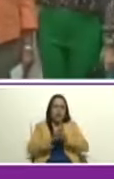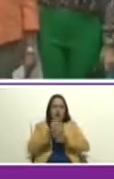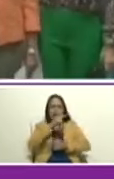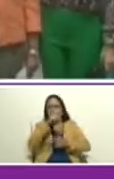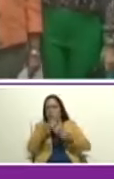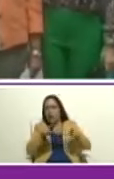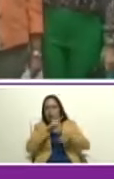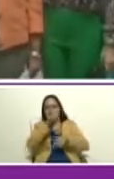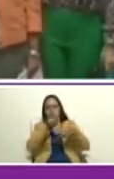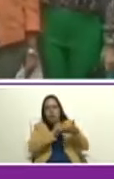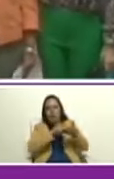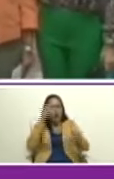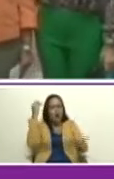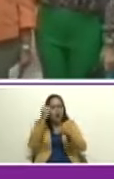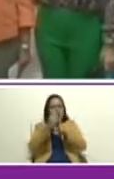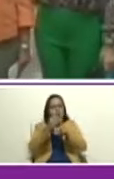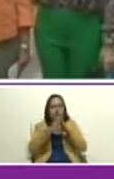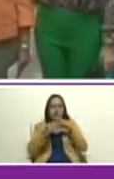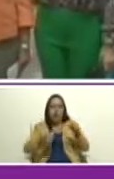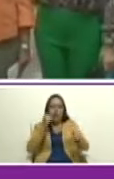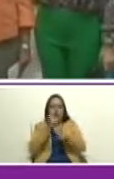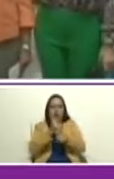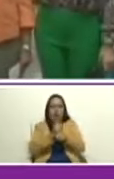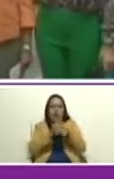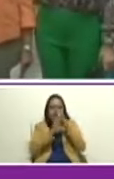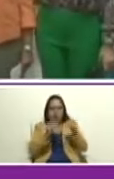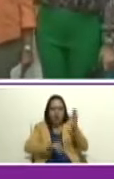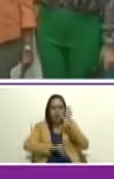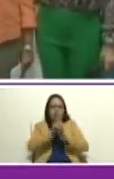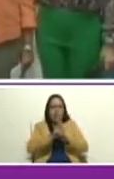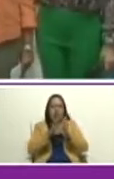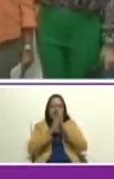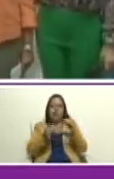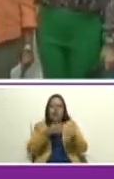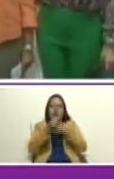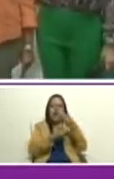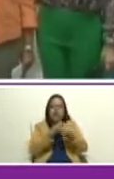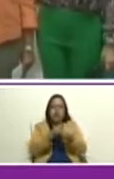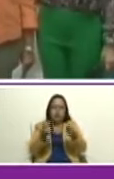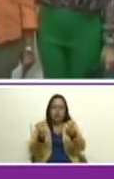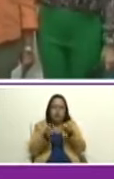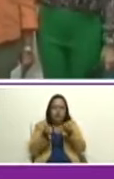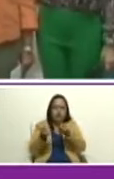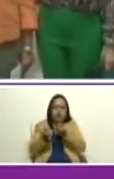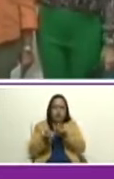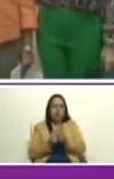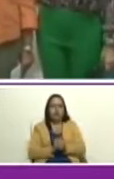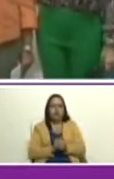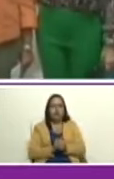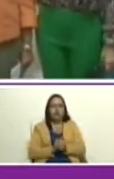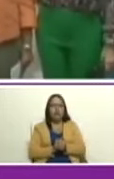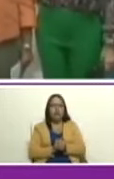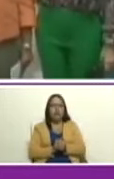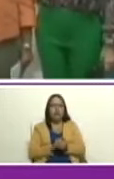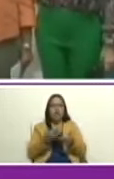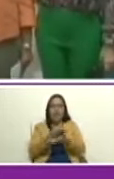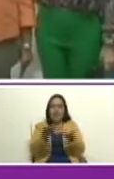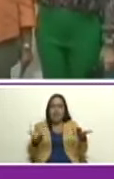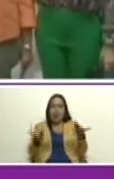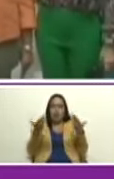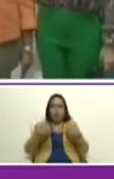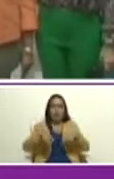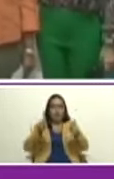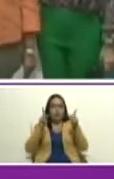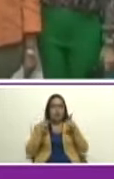todos a trabajar, todos a producir, todos a generar ingresos y darle la oportunidad a